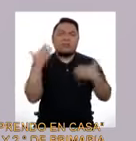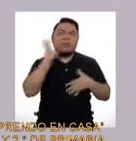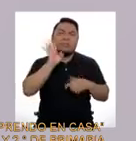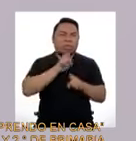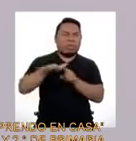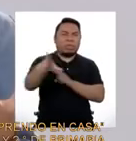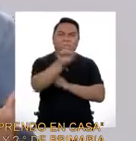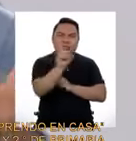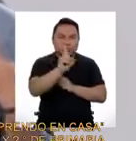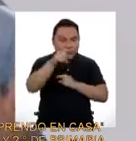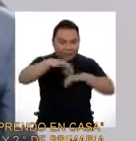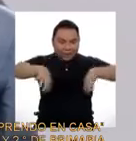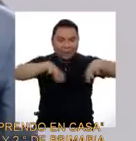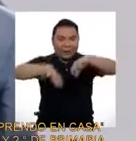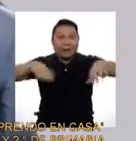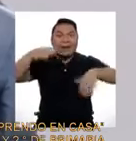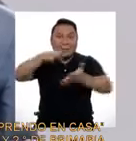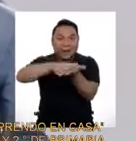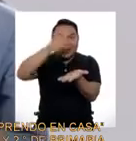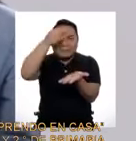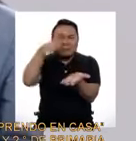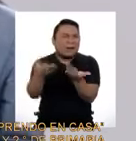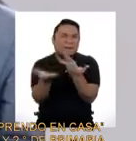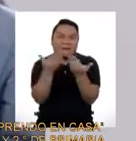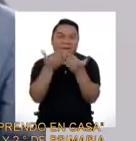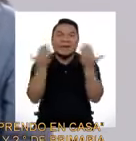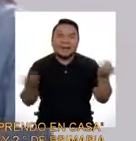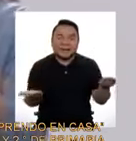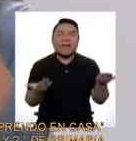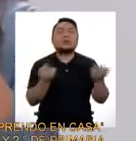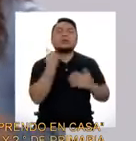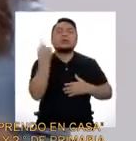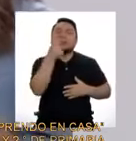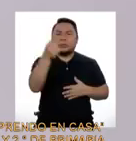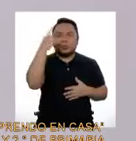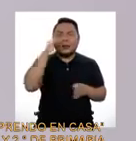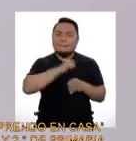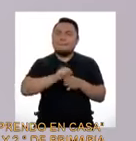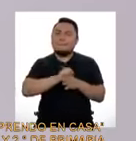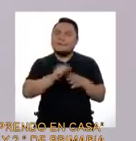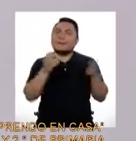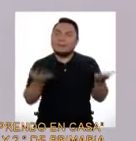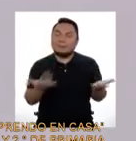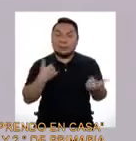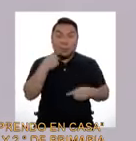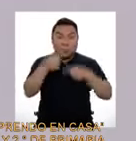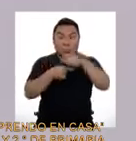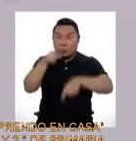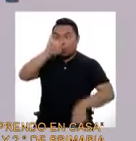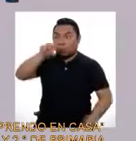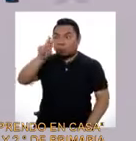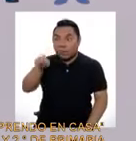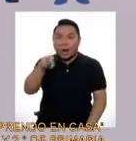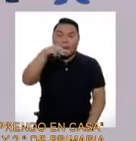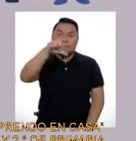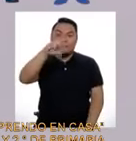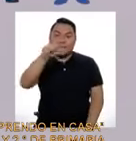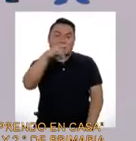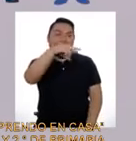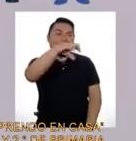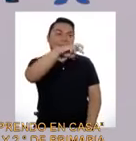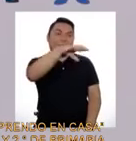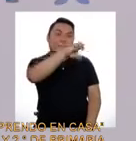contaminación? ¿Y ya ven qué fáciles son? Solo tenemos que ponerlas en práctica. Les cuento que Juan, María, Pepe y Ana han